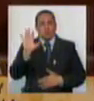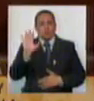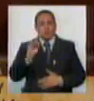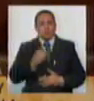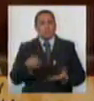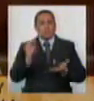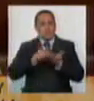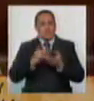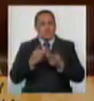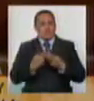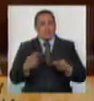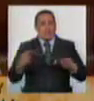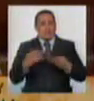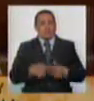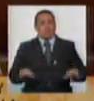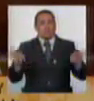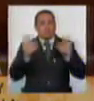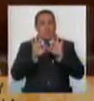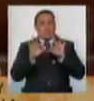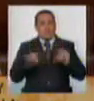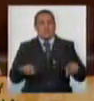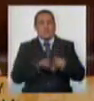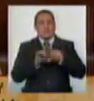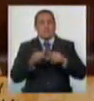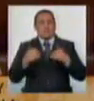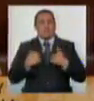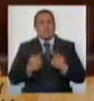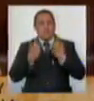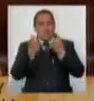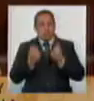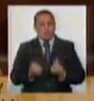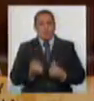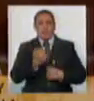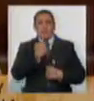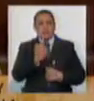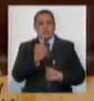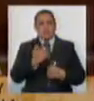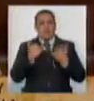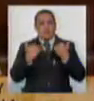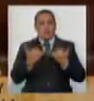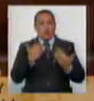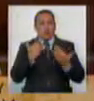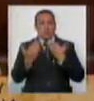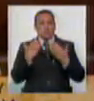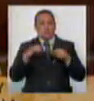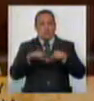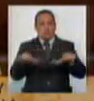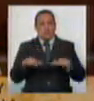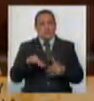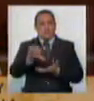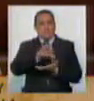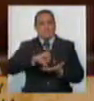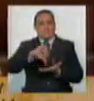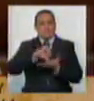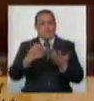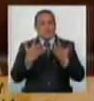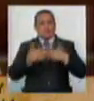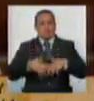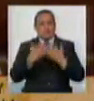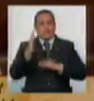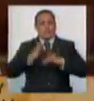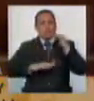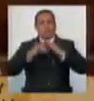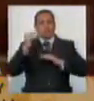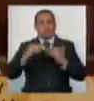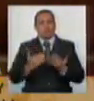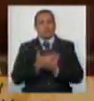Otra de las herramientas con las que contará la economía serán los modernos parques industriales que